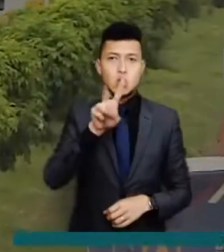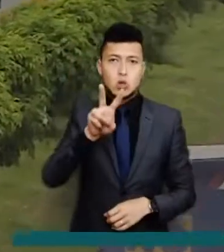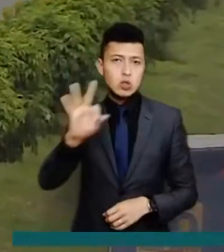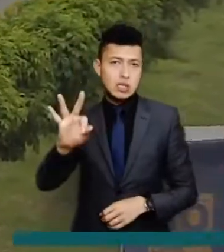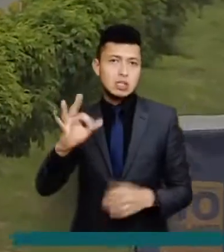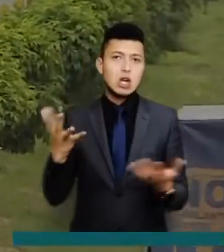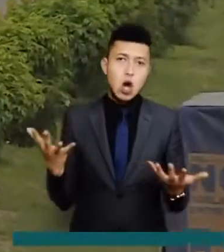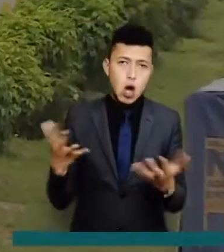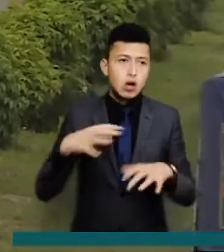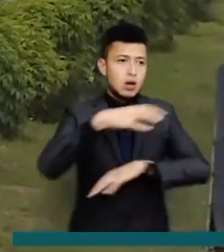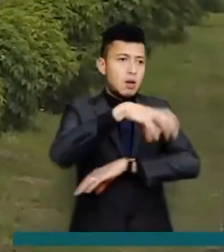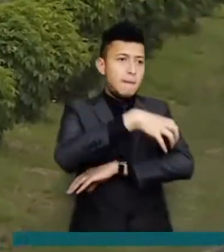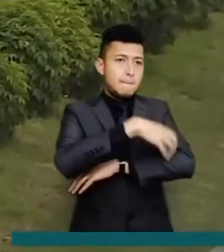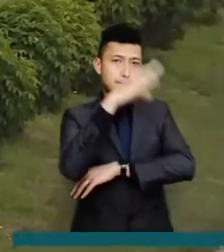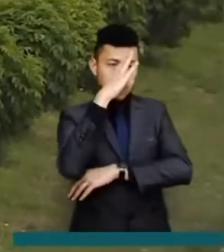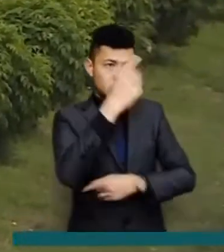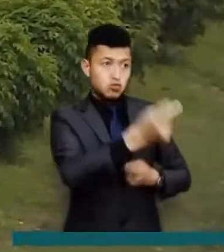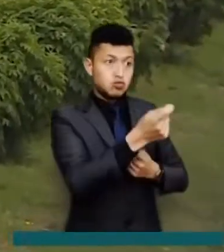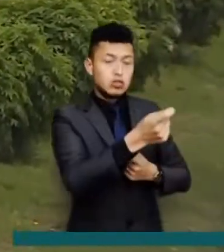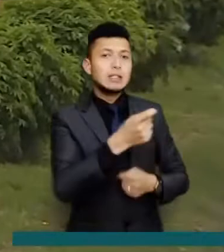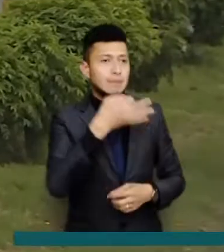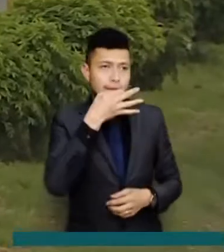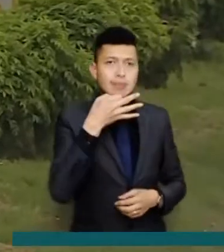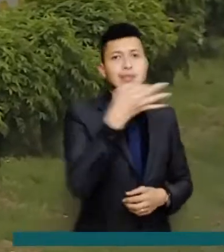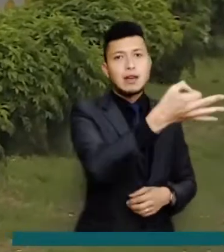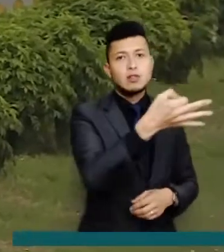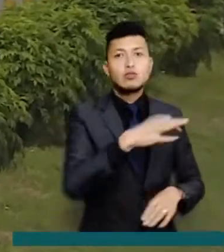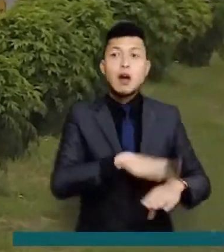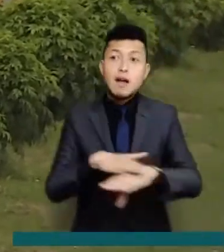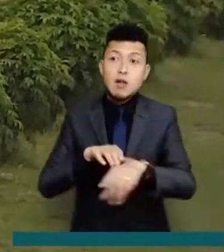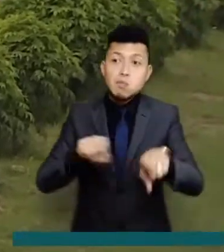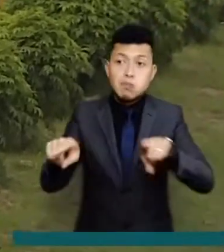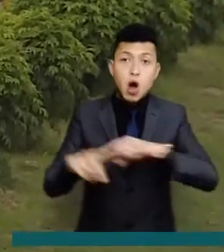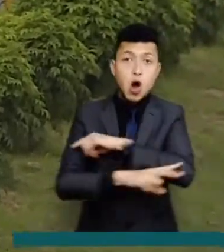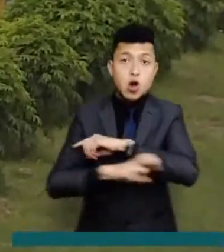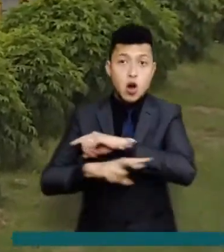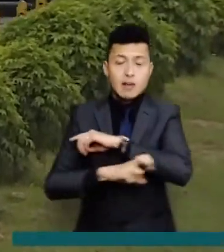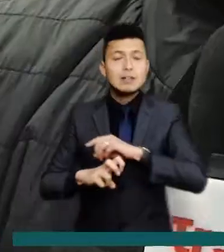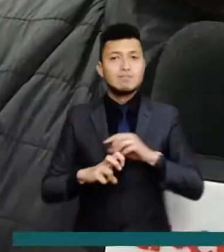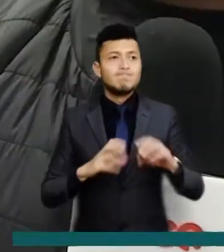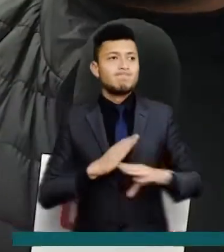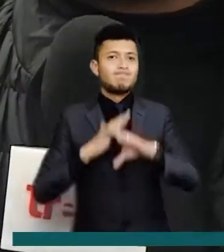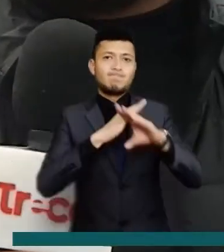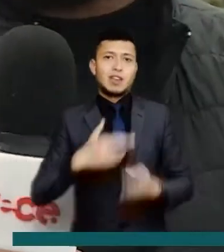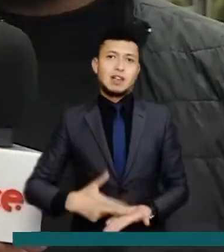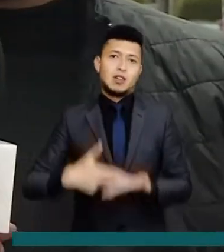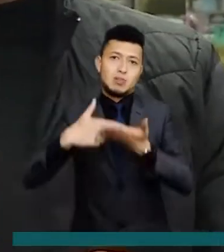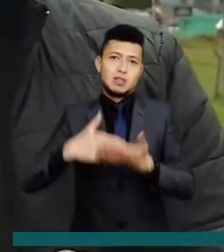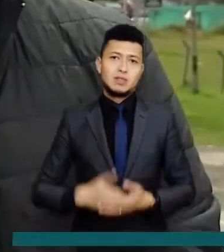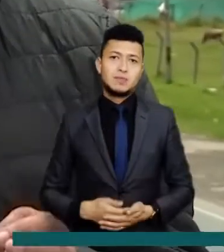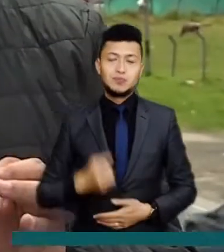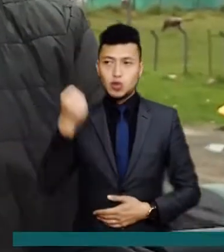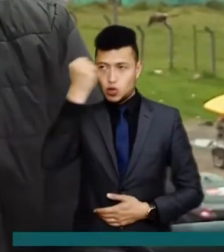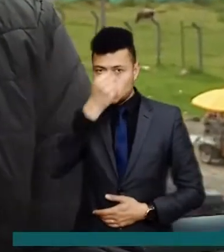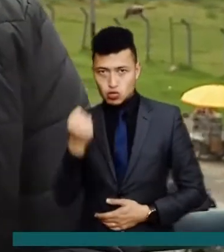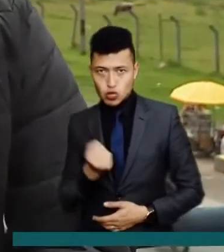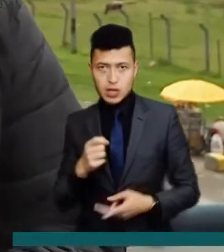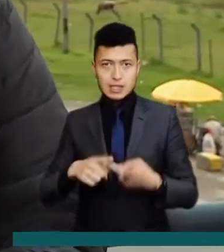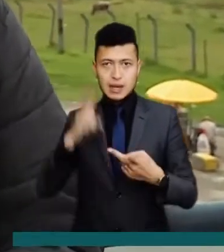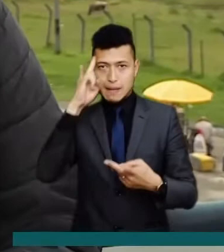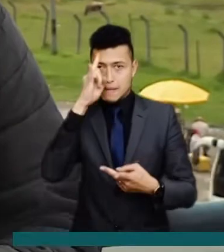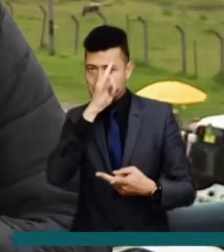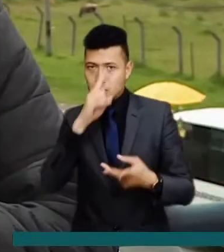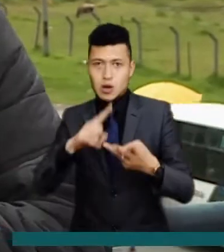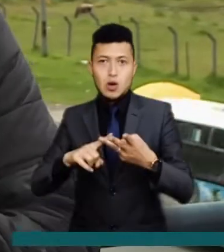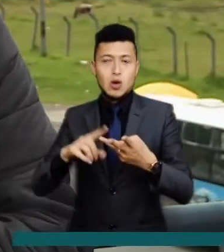o a la estación de policía más cercana para poder trabajar en la recuperación de los vehículos hurtados. Soacha, Madrid, Mosquera y Girardot,